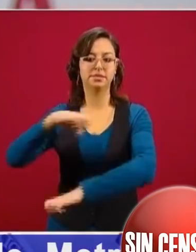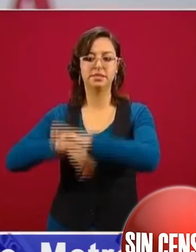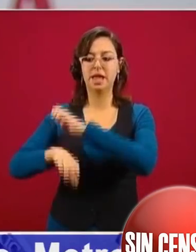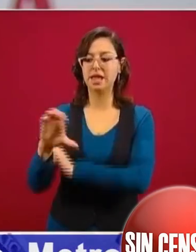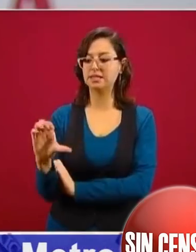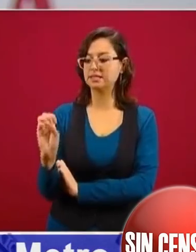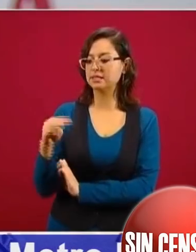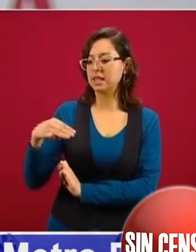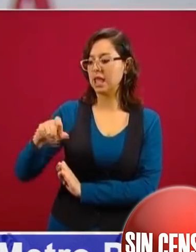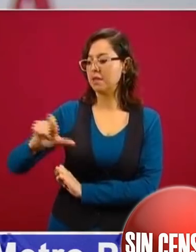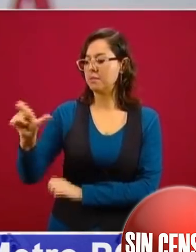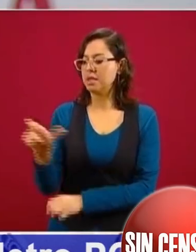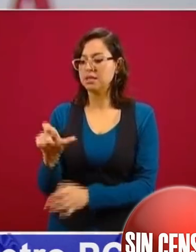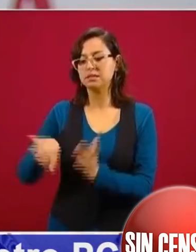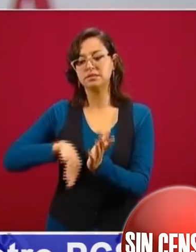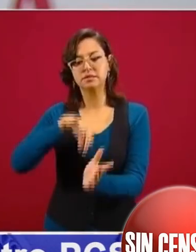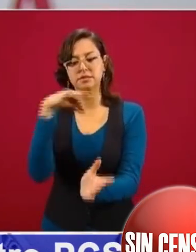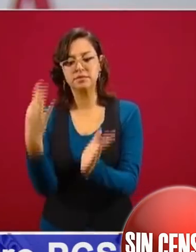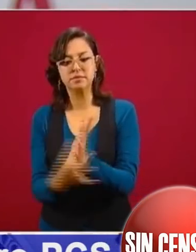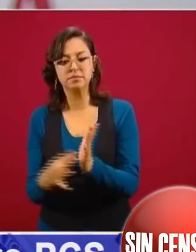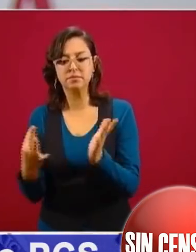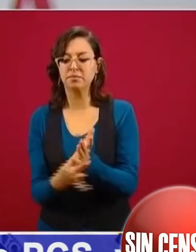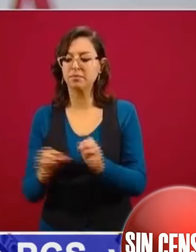el fierro, las varillas